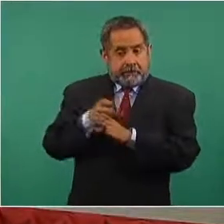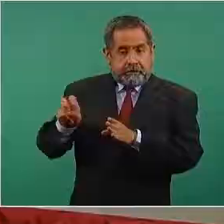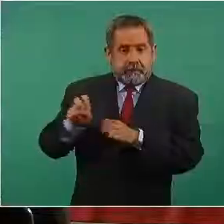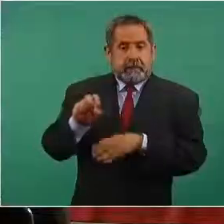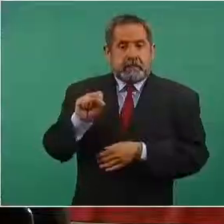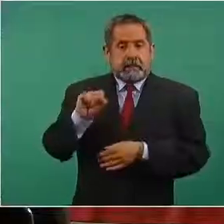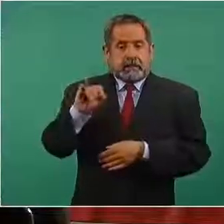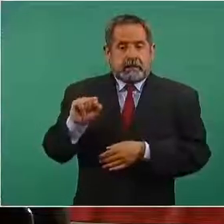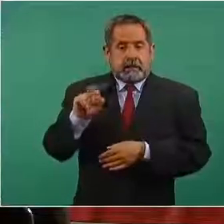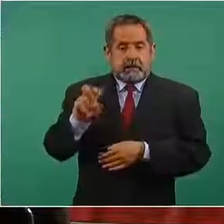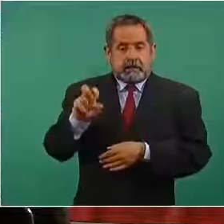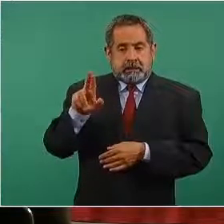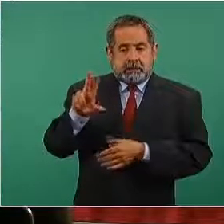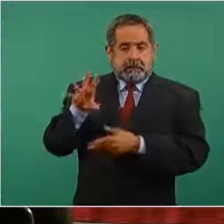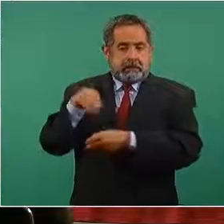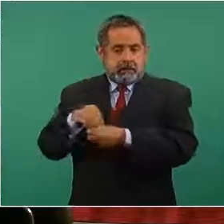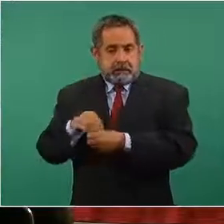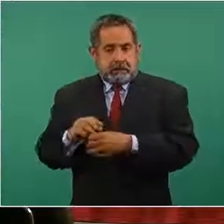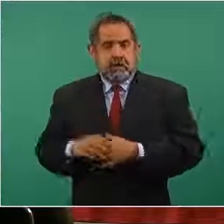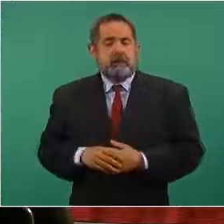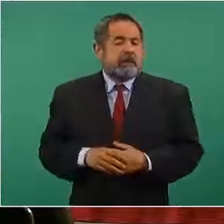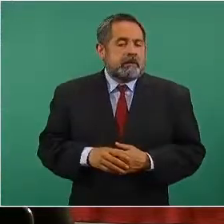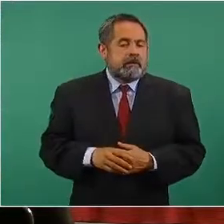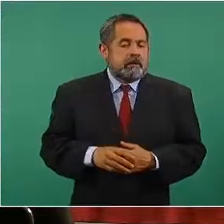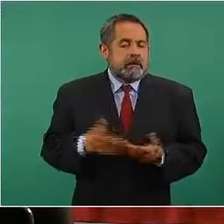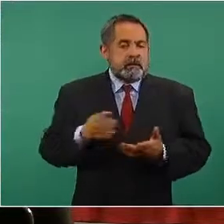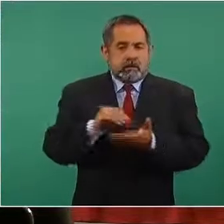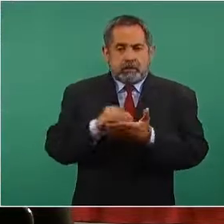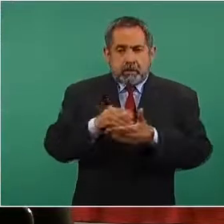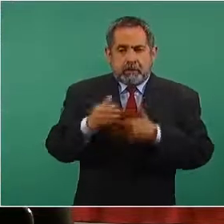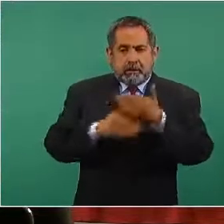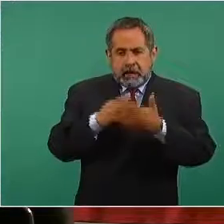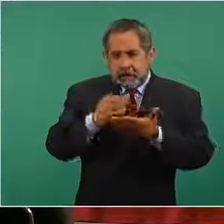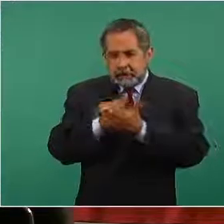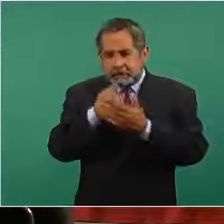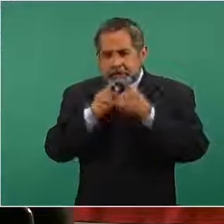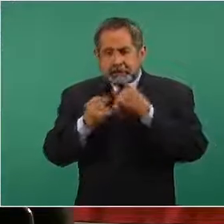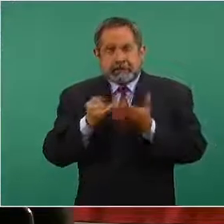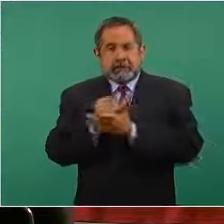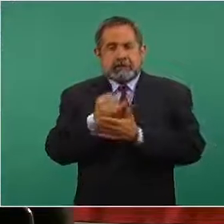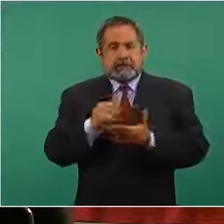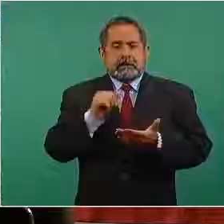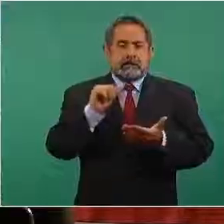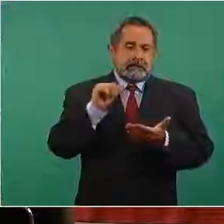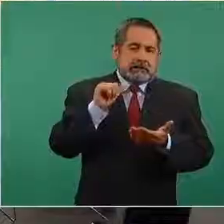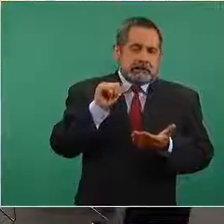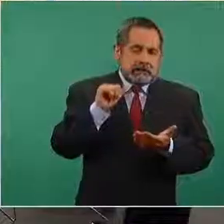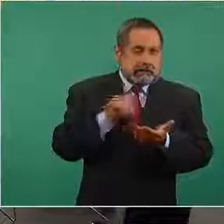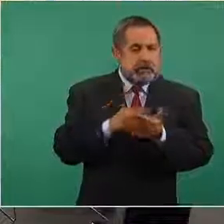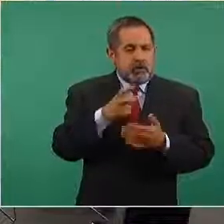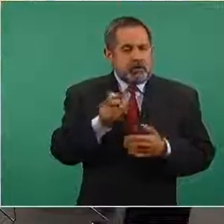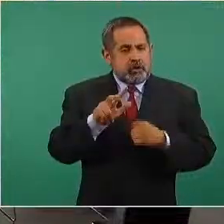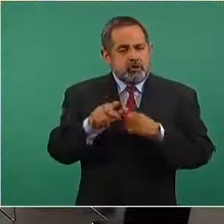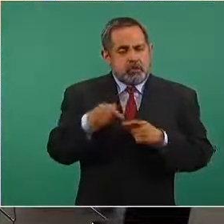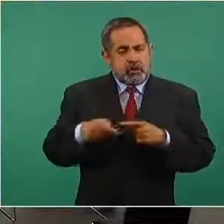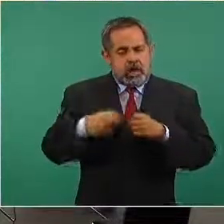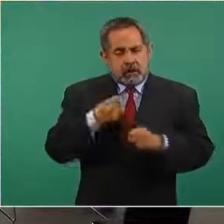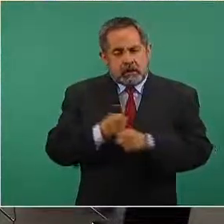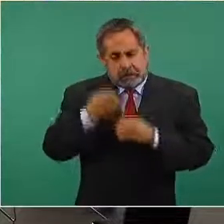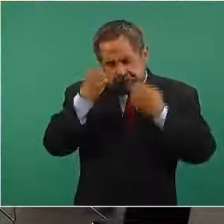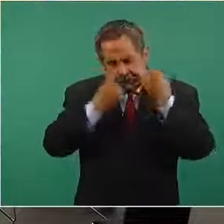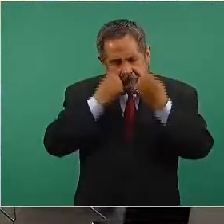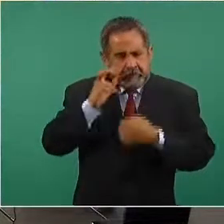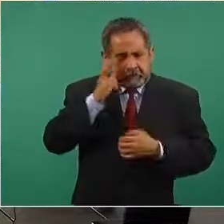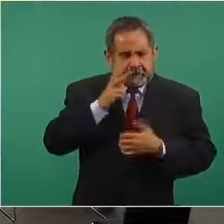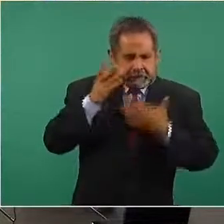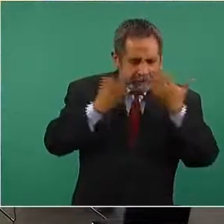para confirmarlo. Estamos aún en proceso de dictaminación de 6,218 de estos años y este es un proceso